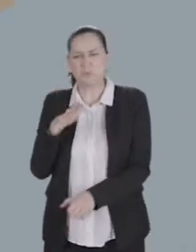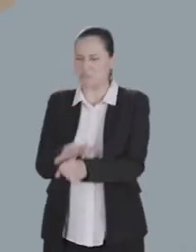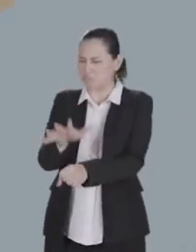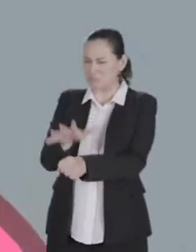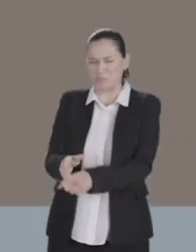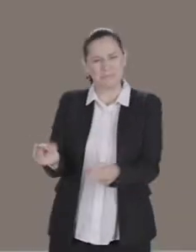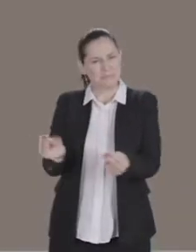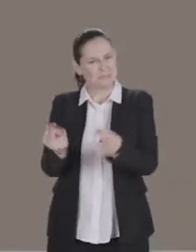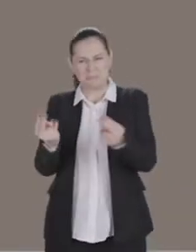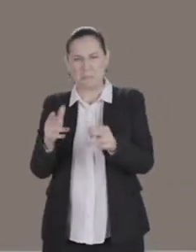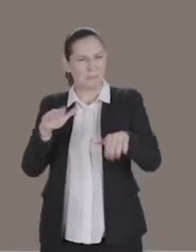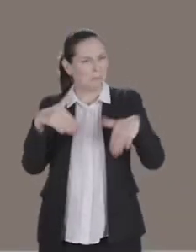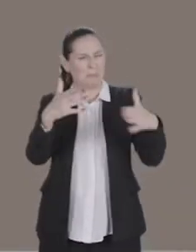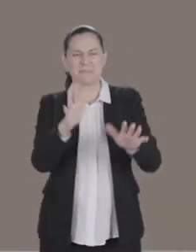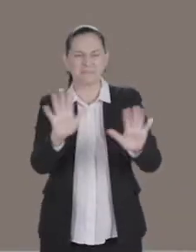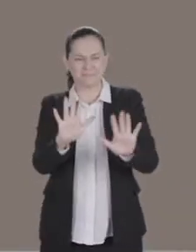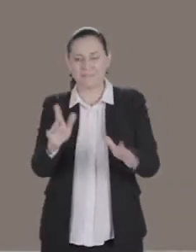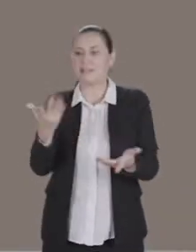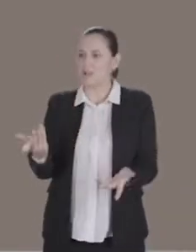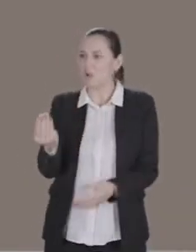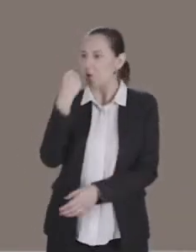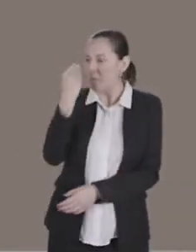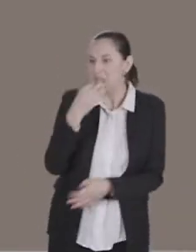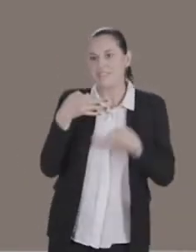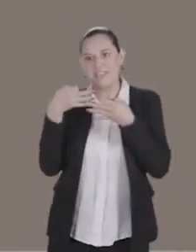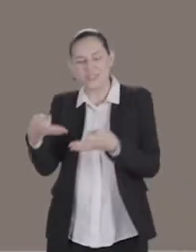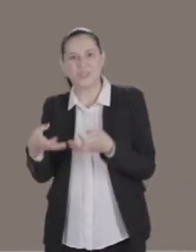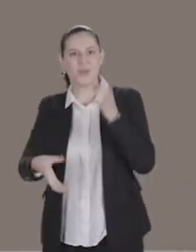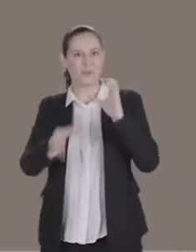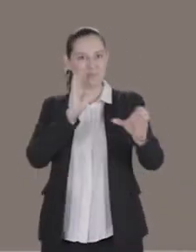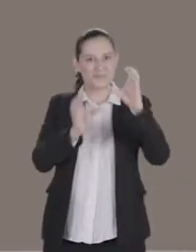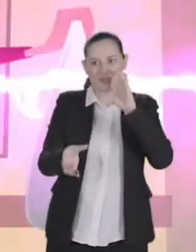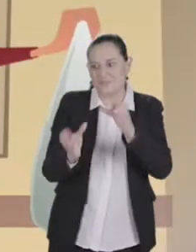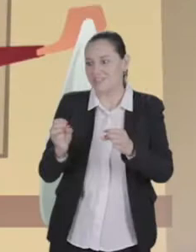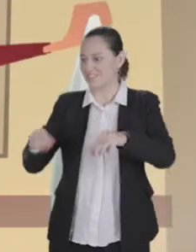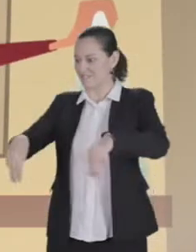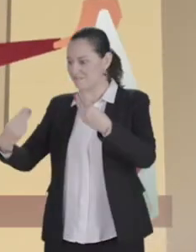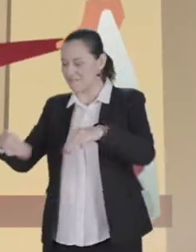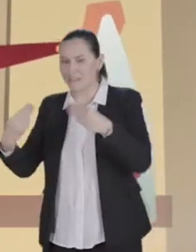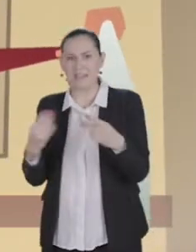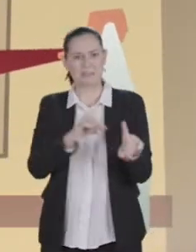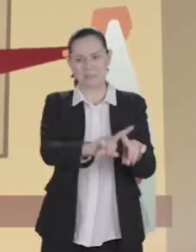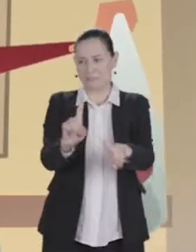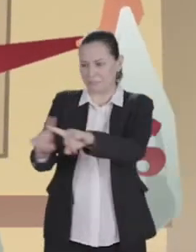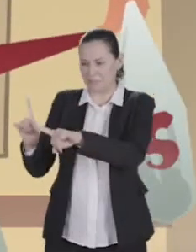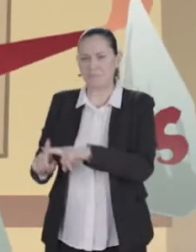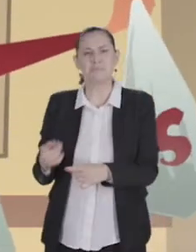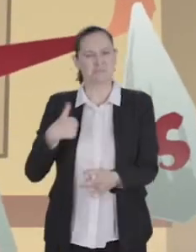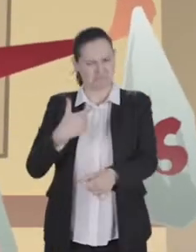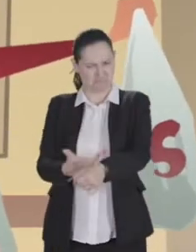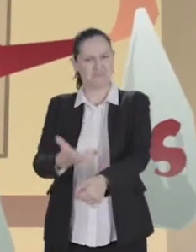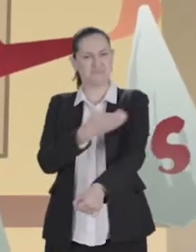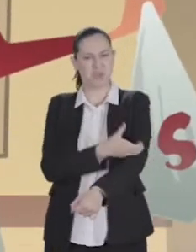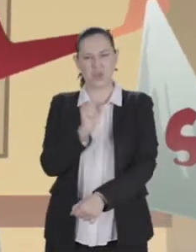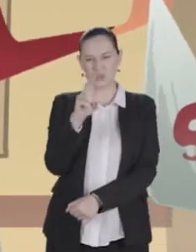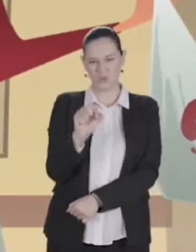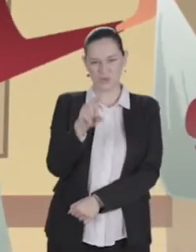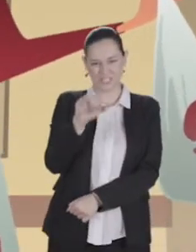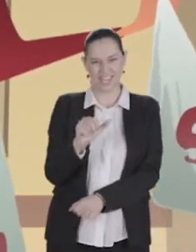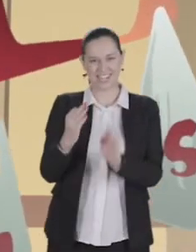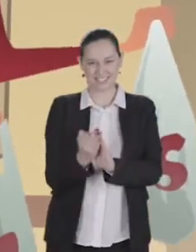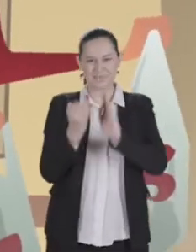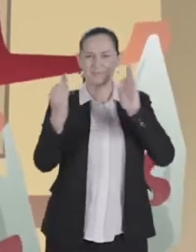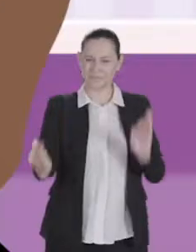bueno, lo que necesitas. La comida, los antojos, bebidas, el mandado. Y cuando salgas, yo te acompaño.